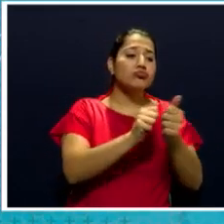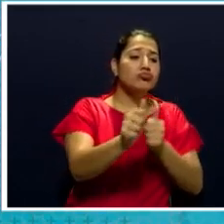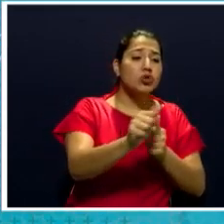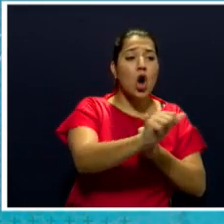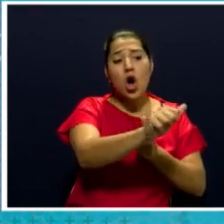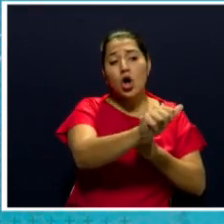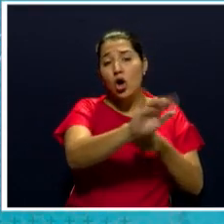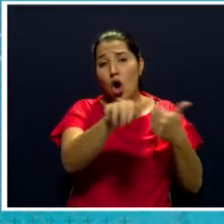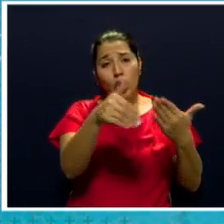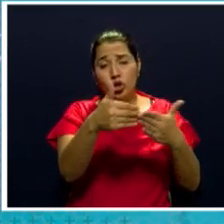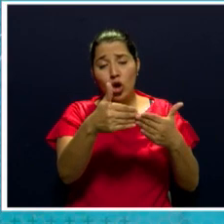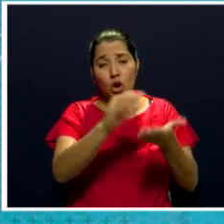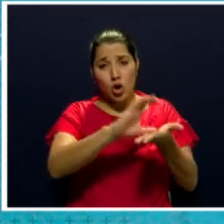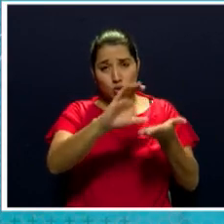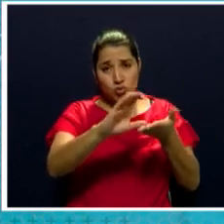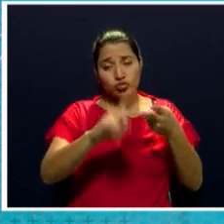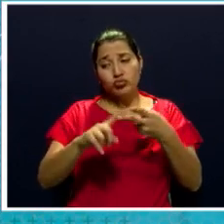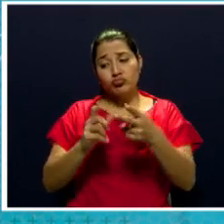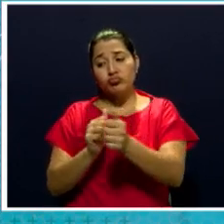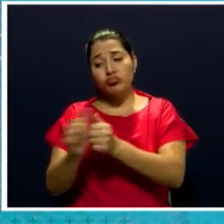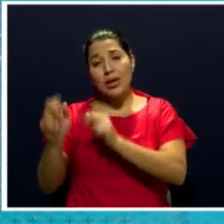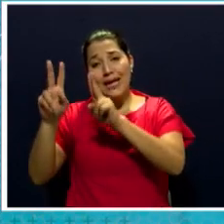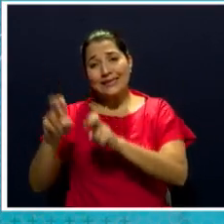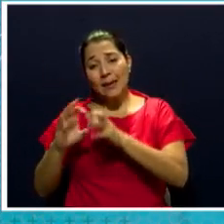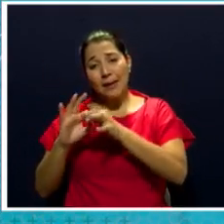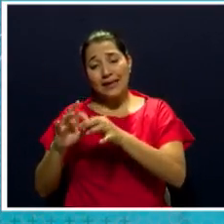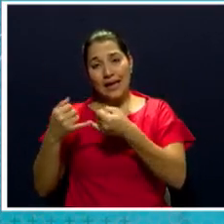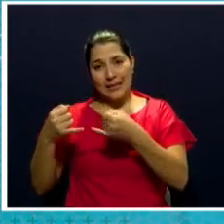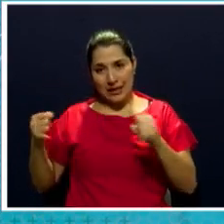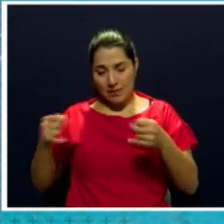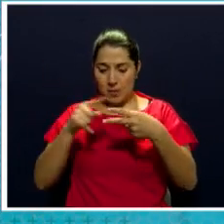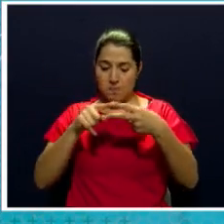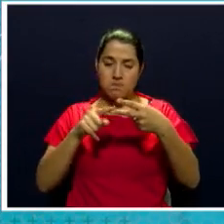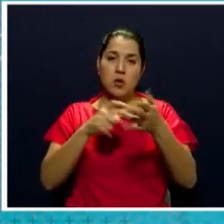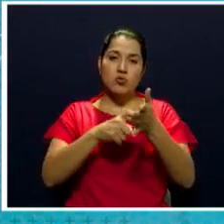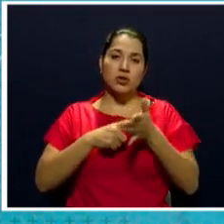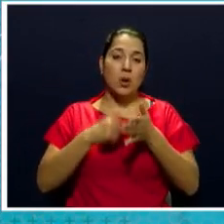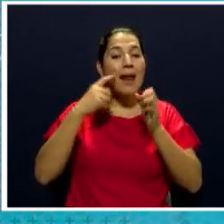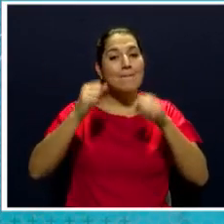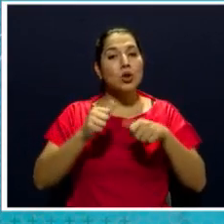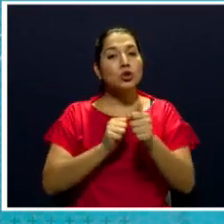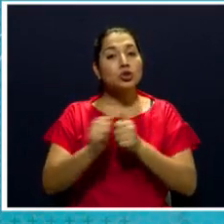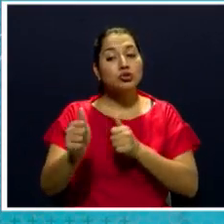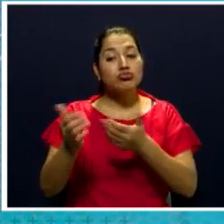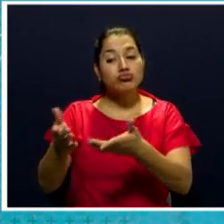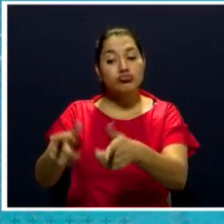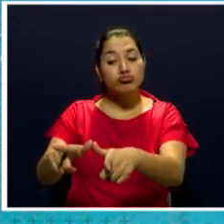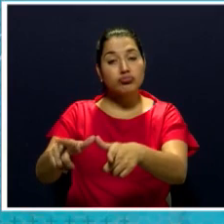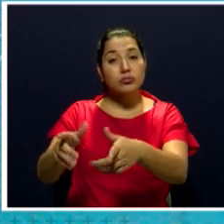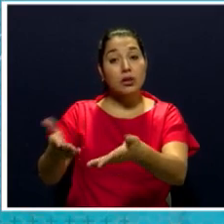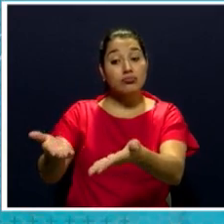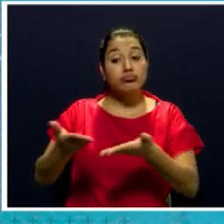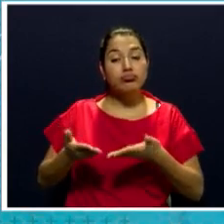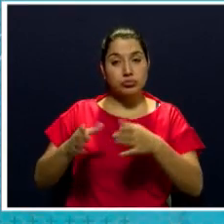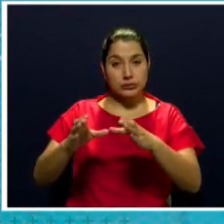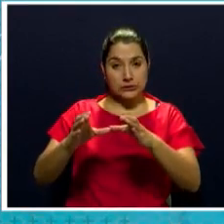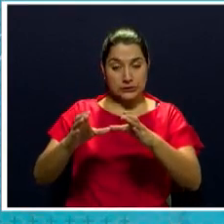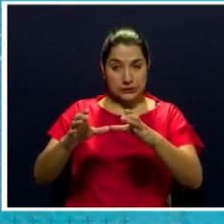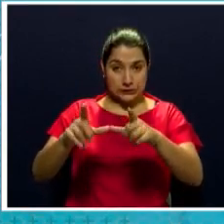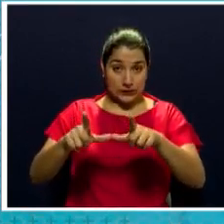cumplimiento en asistencia y todos los otros rubros implicados en el caso del sistema evaluativo para la promoción. A